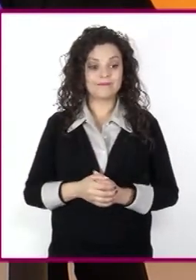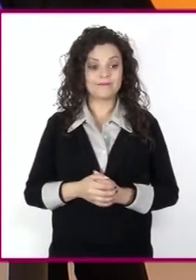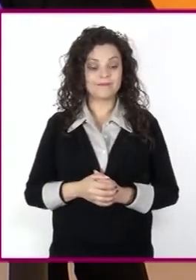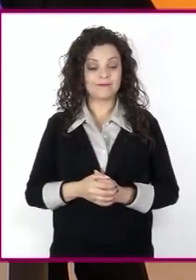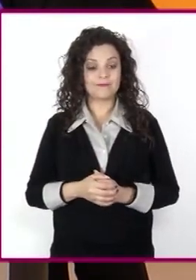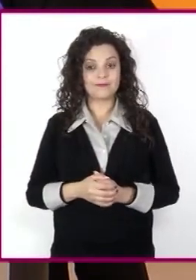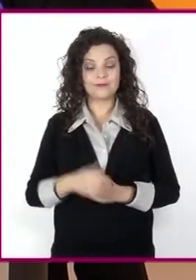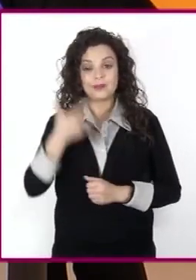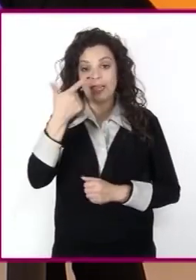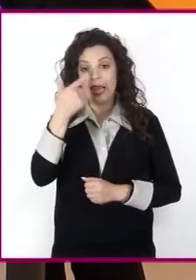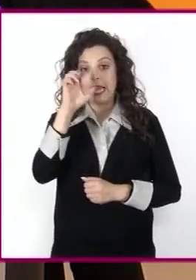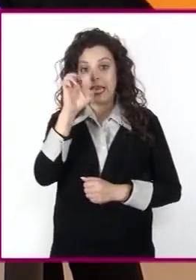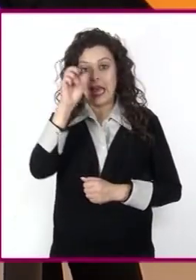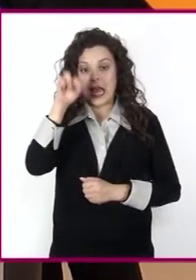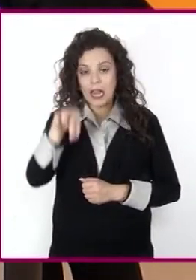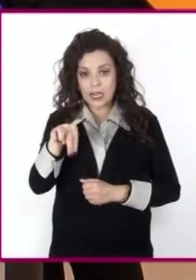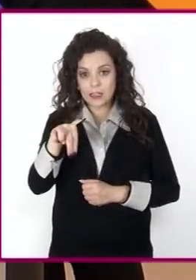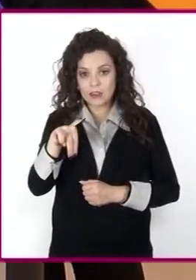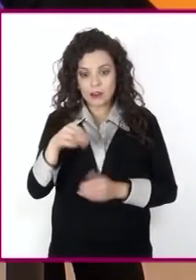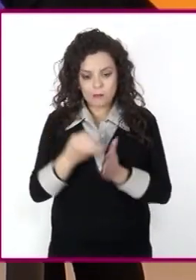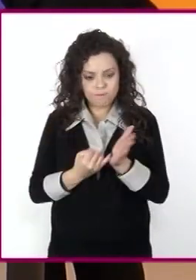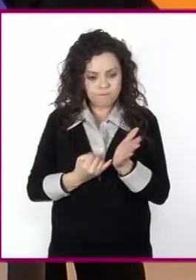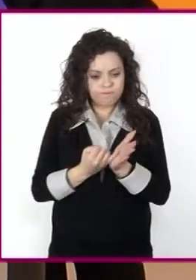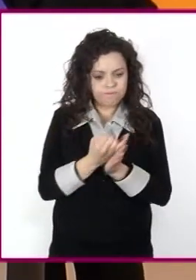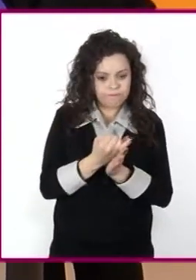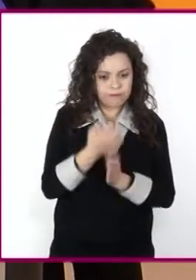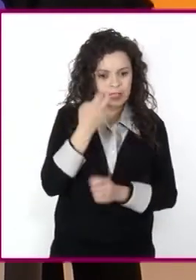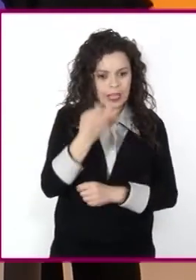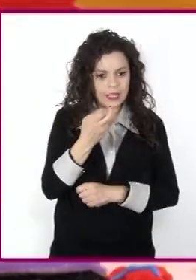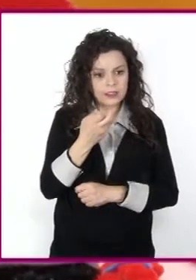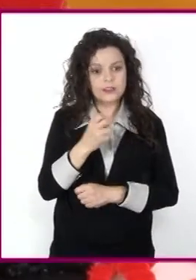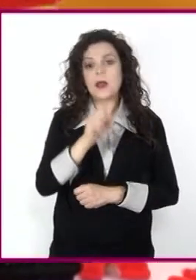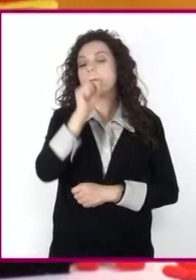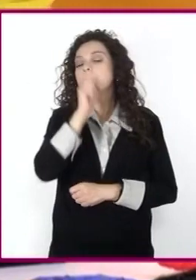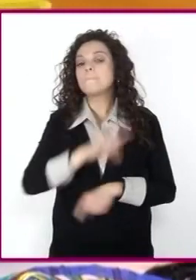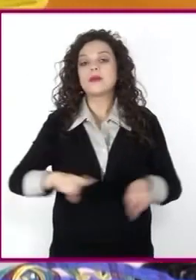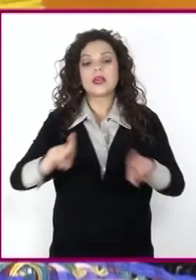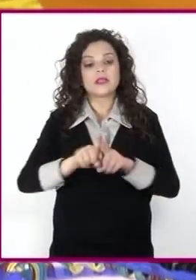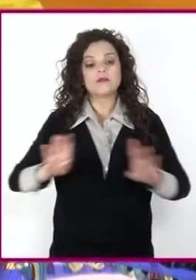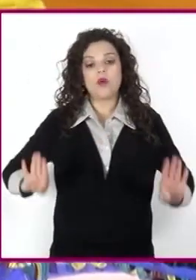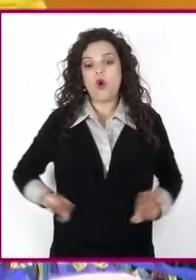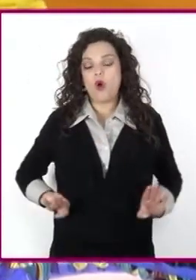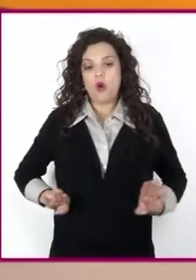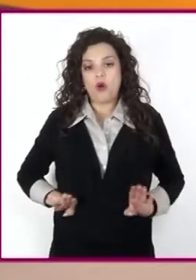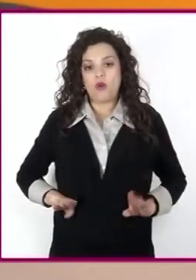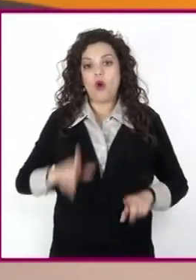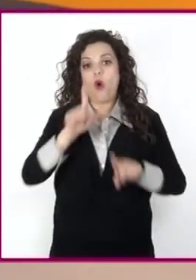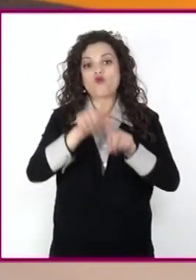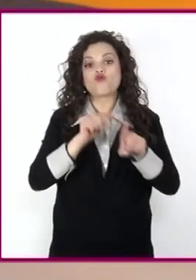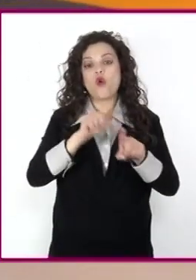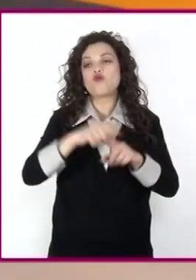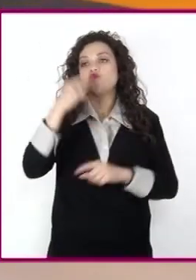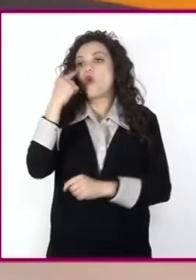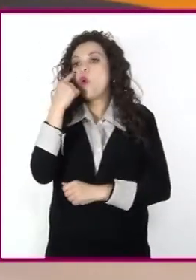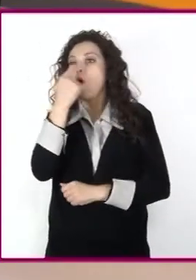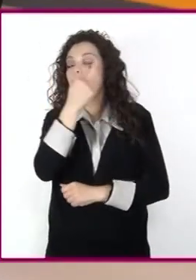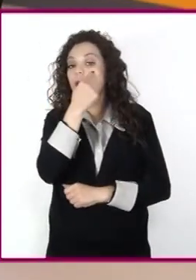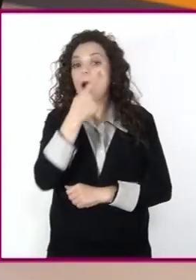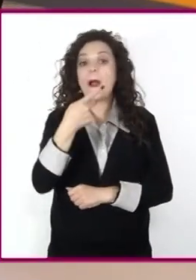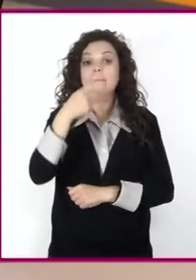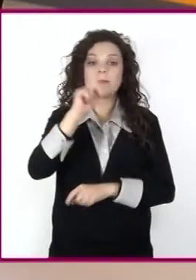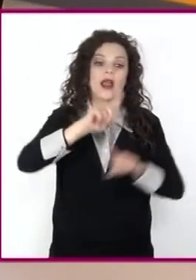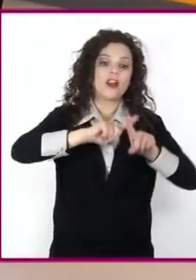Los genes que determinan esto inciden en la misma característica, el color de ojos, pero con una